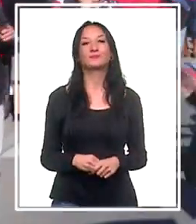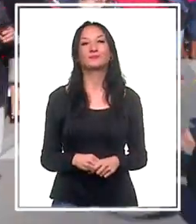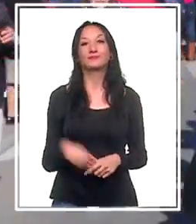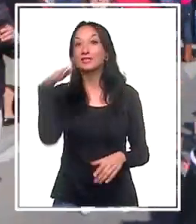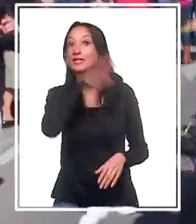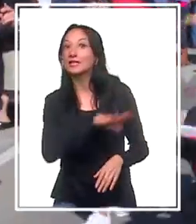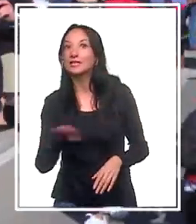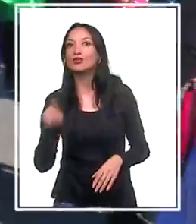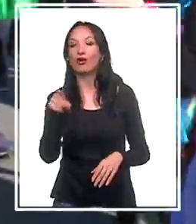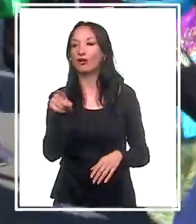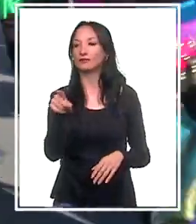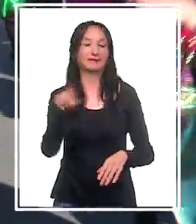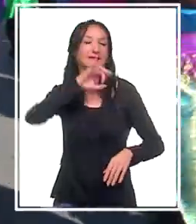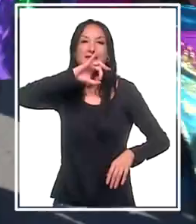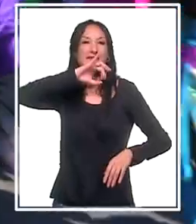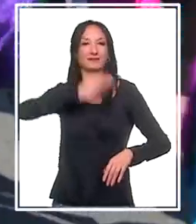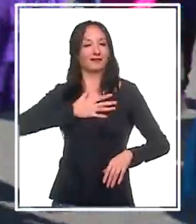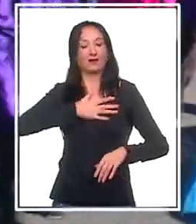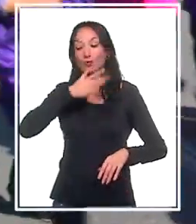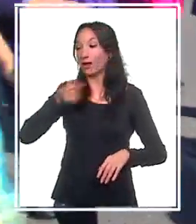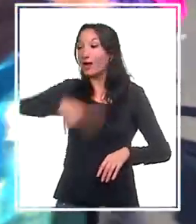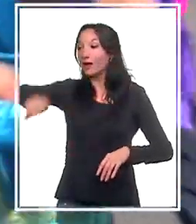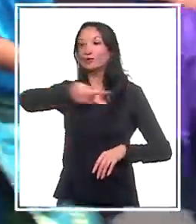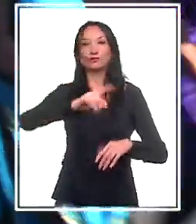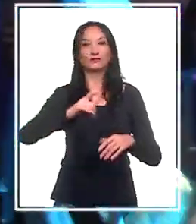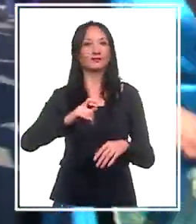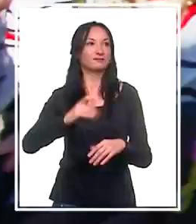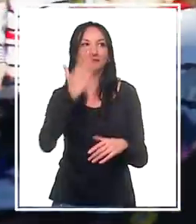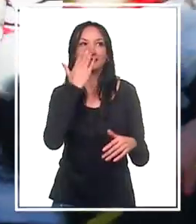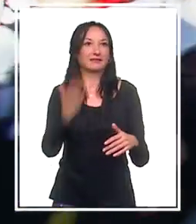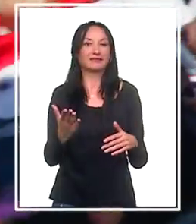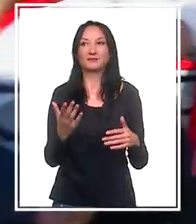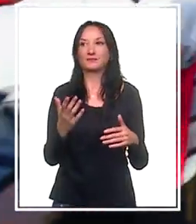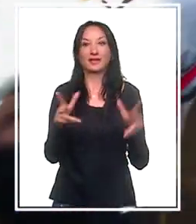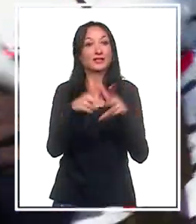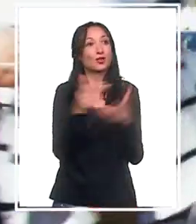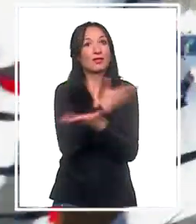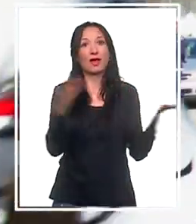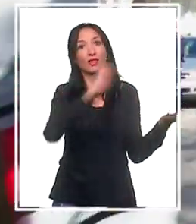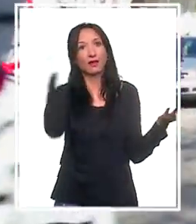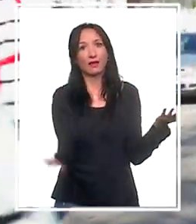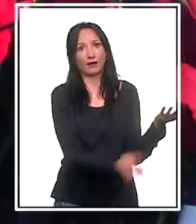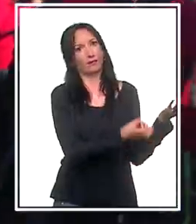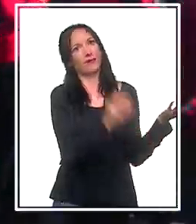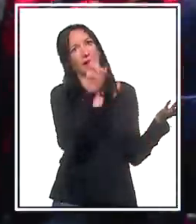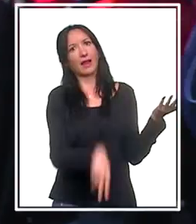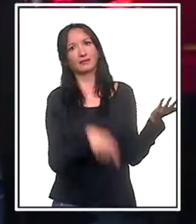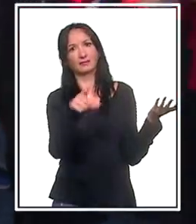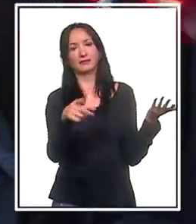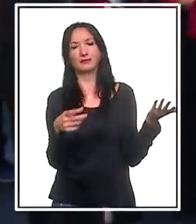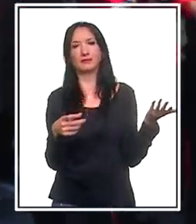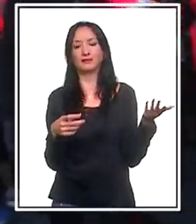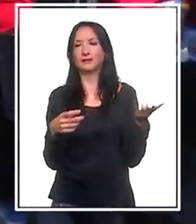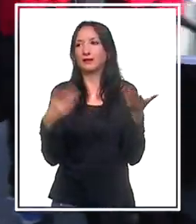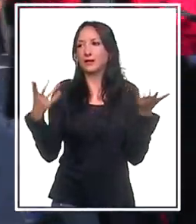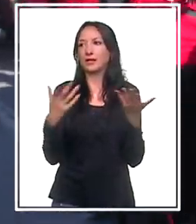los niños están encantados porque para ello pues la verdad es que la sociedad es plural y la sociedad tiene que ser no